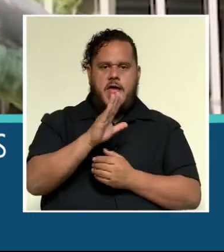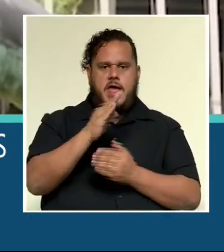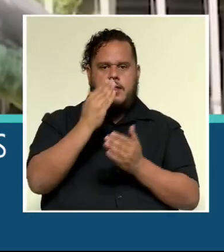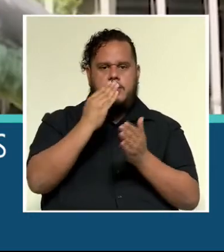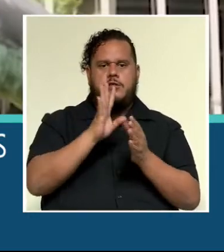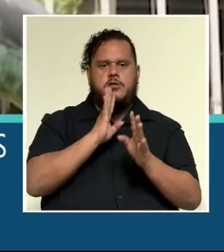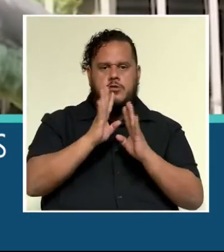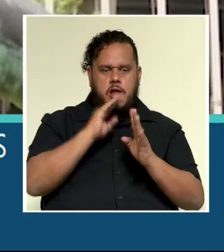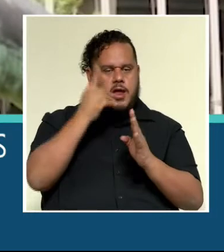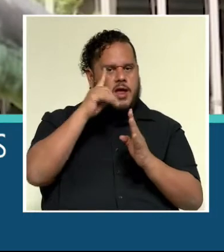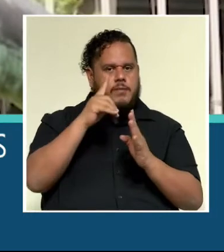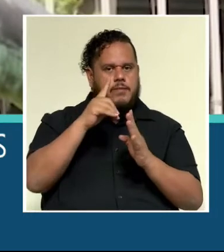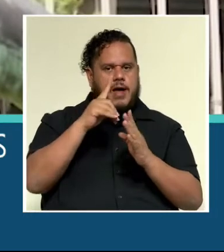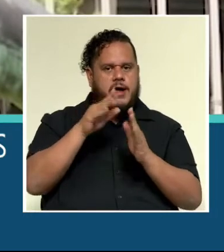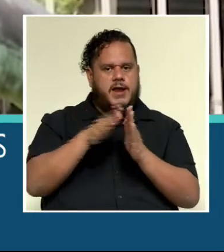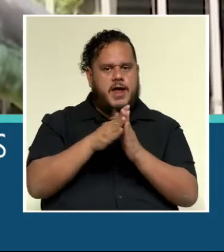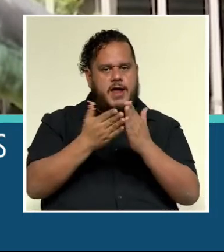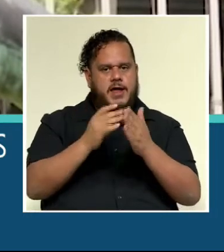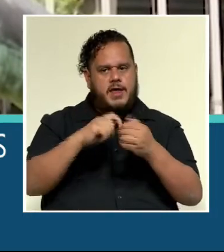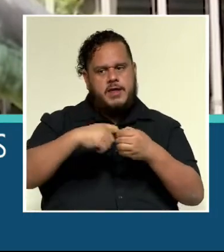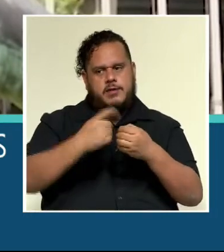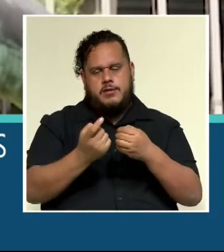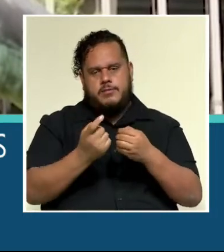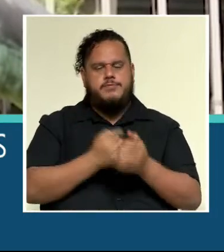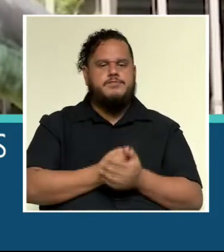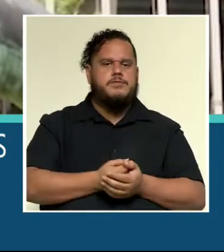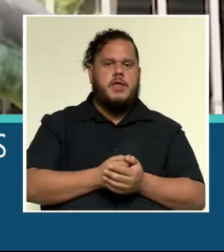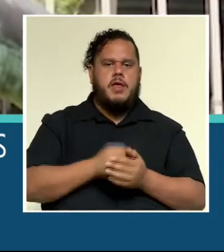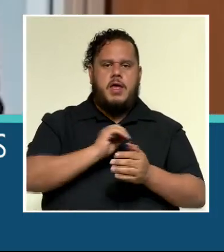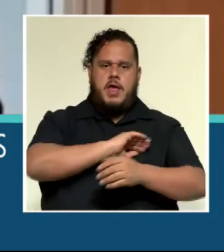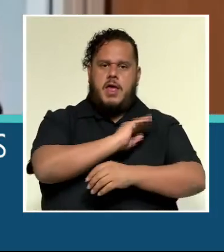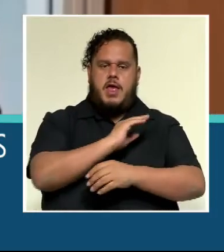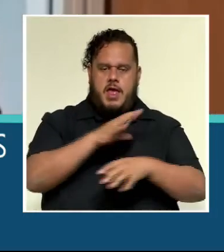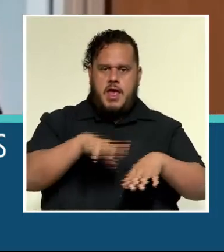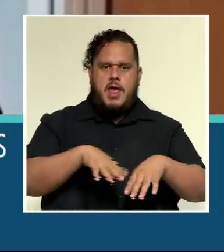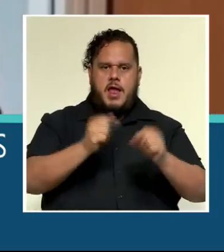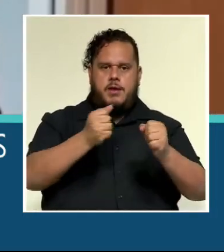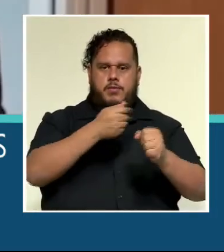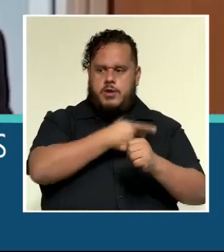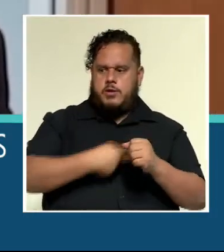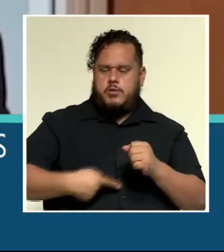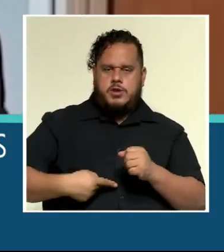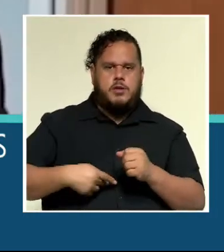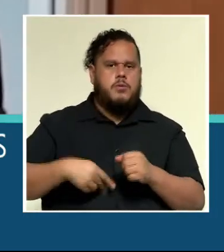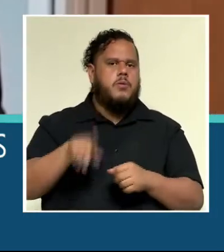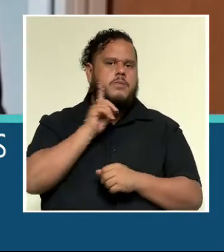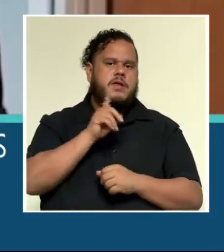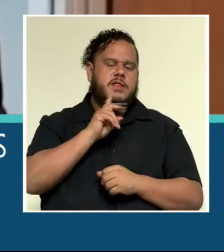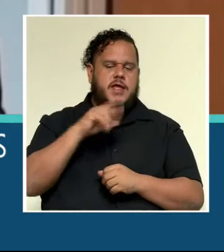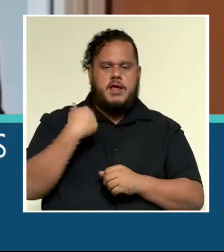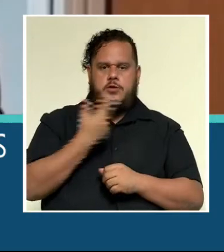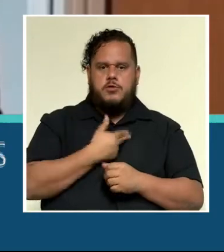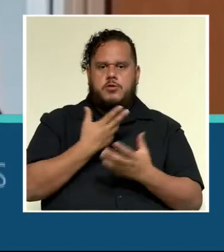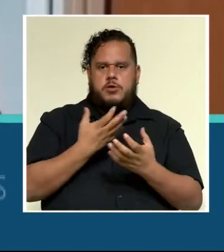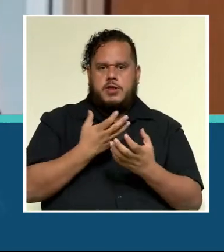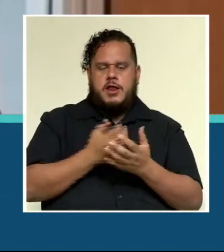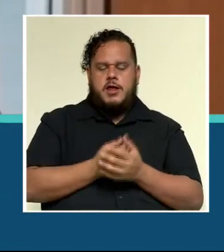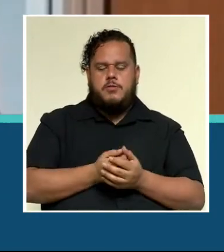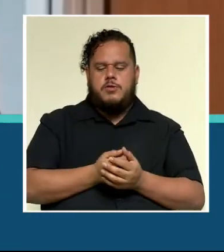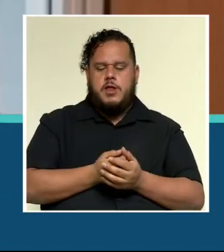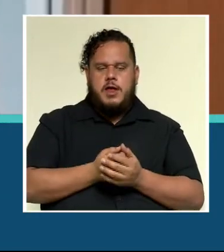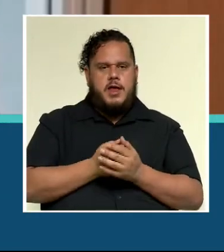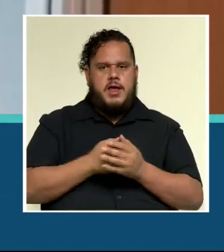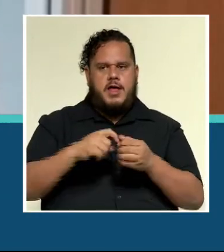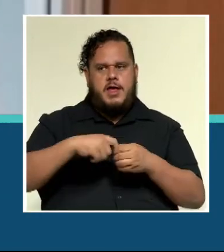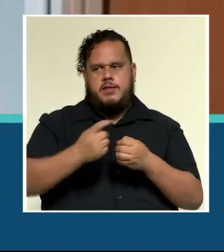para desconvocar la iniciativa. El Poder Ejecutivo miente de que nosotros queremos matar el proyecto. Este proyecto tiene todos